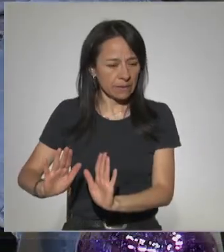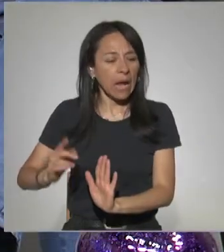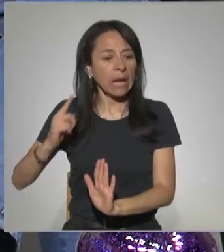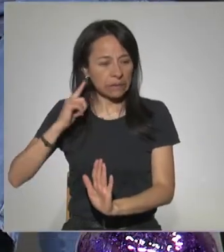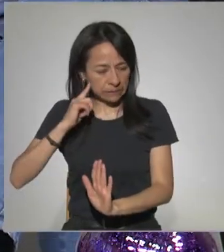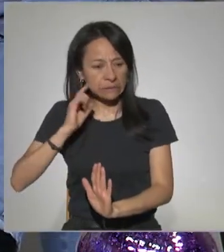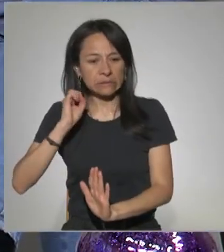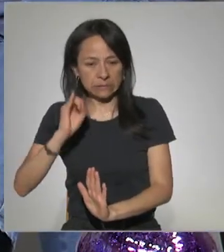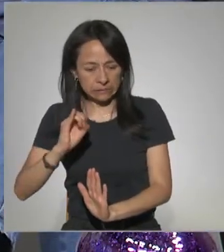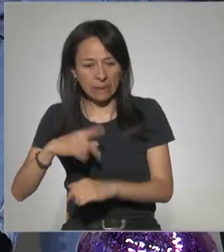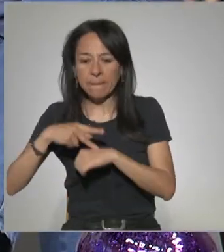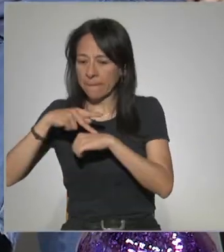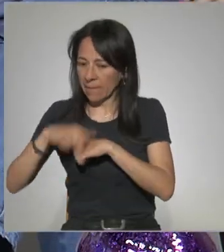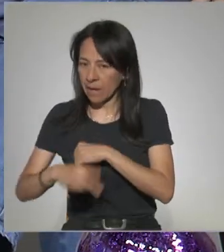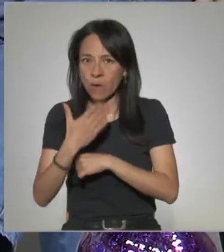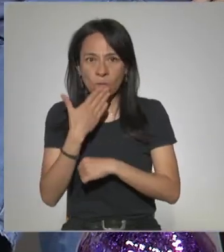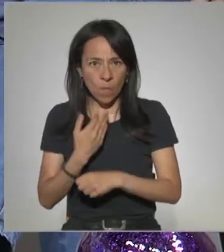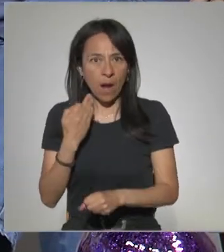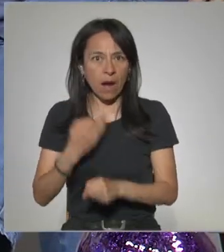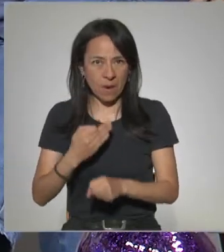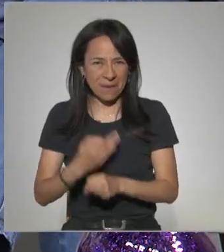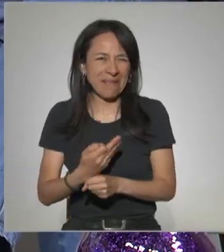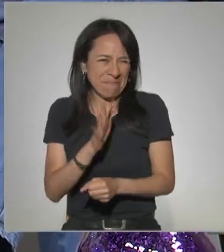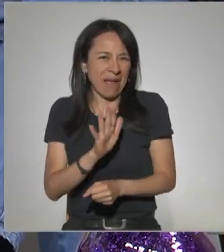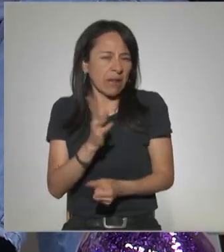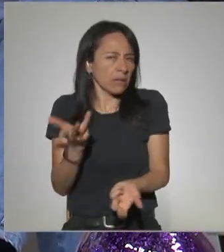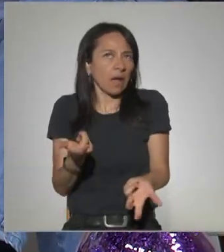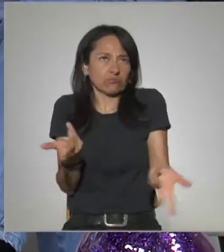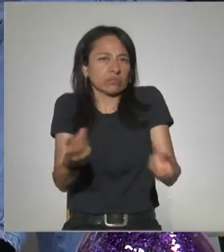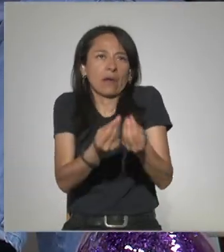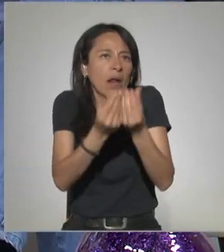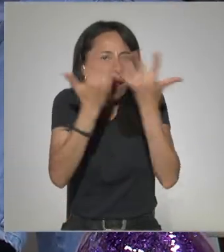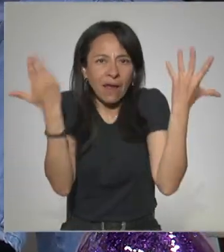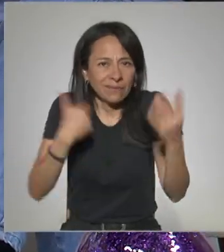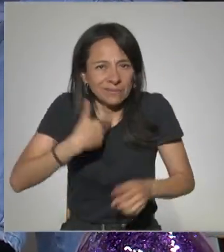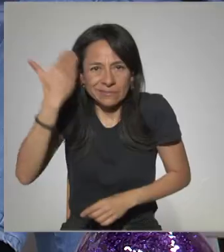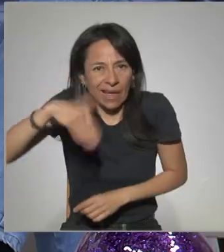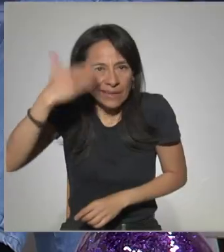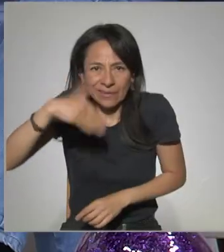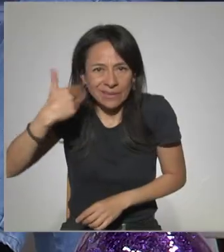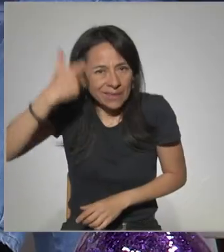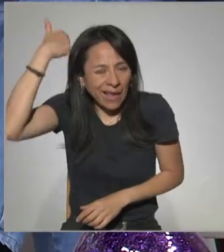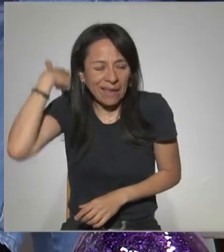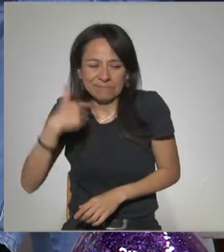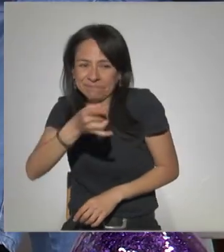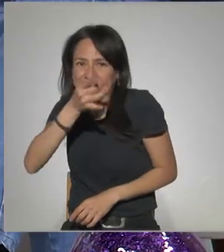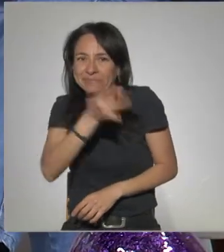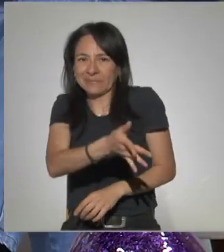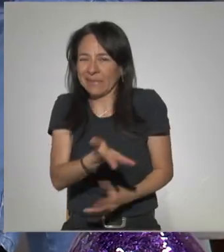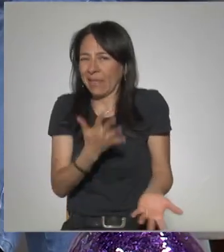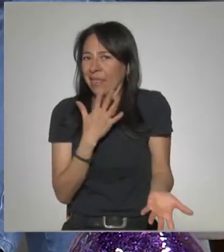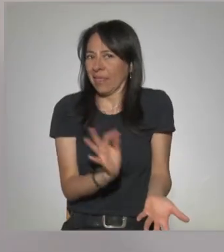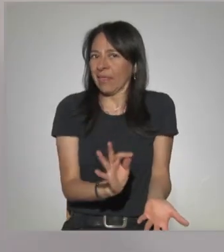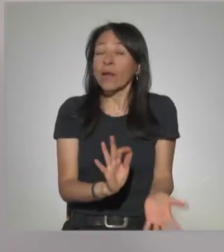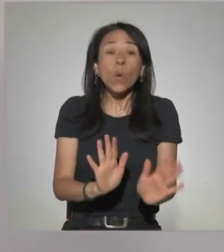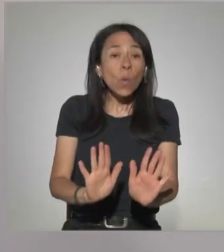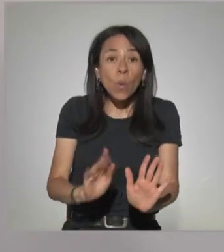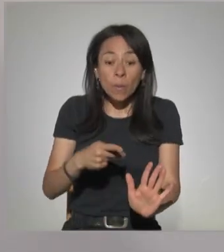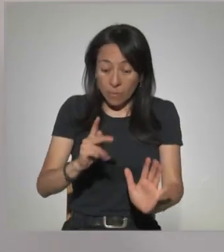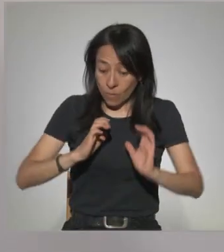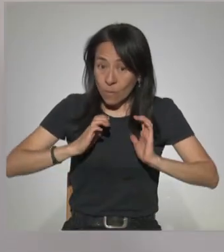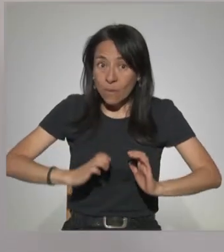lo es. O sea, si el cuerpo está reaccionando ante una percepción de amenaza y no es tal,